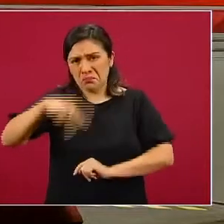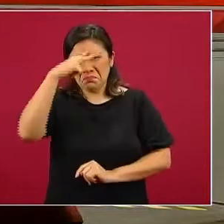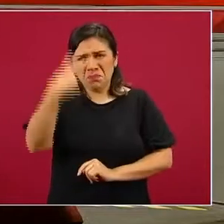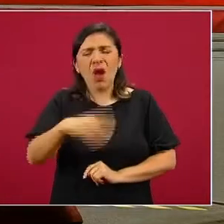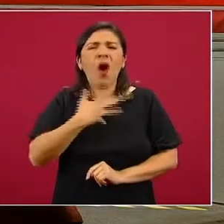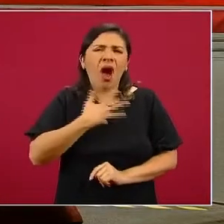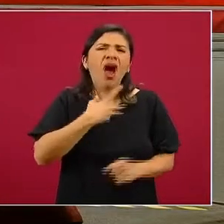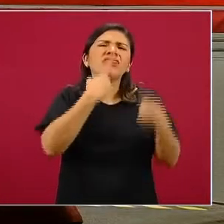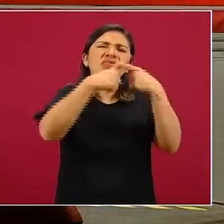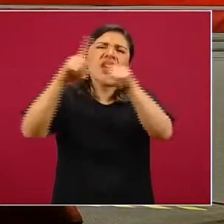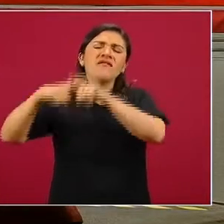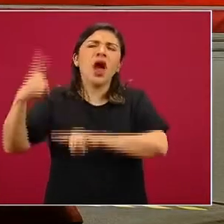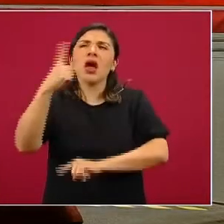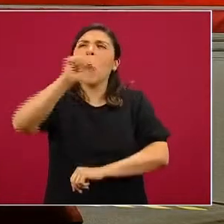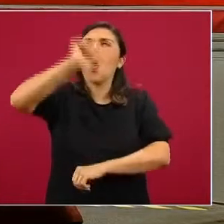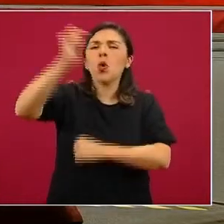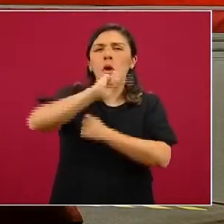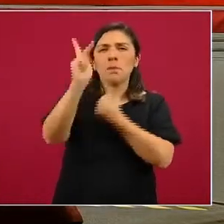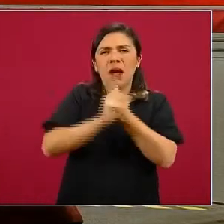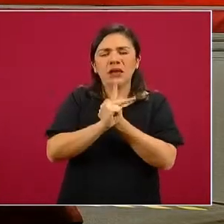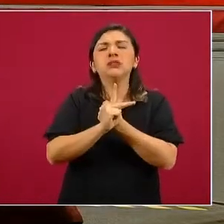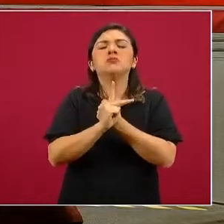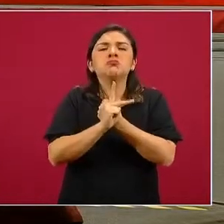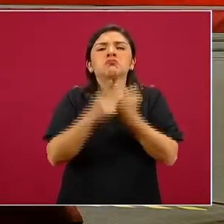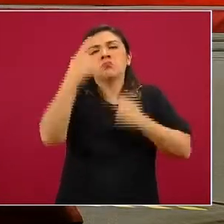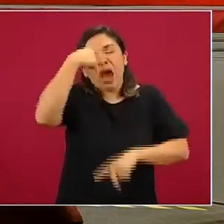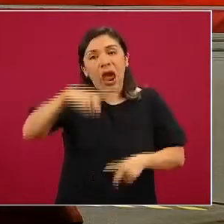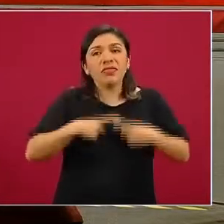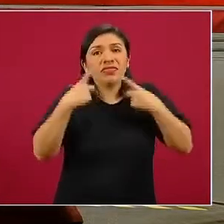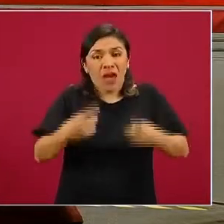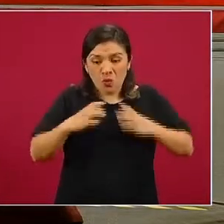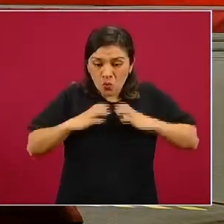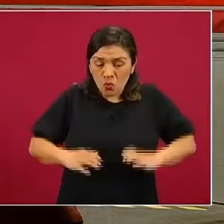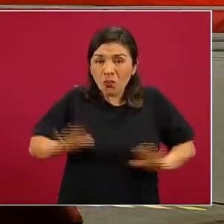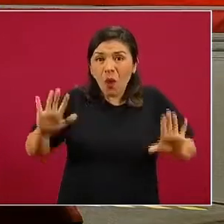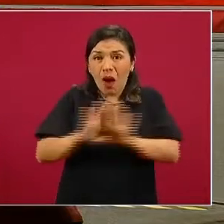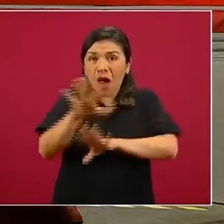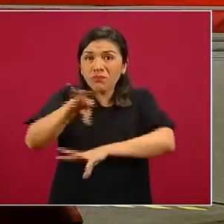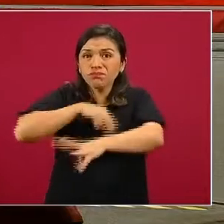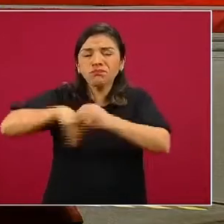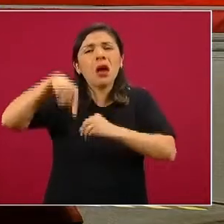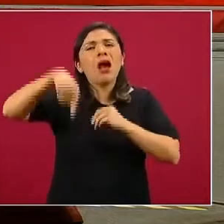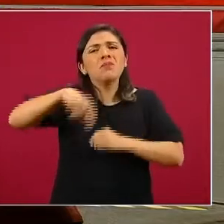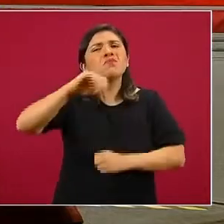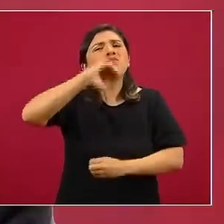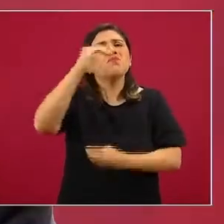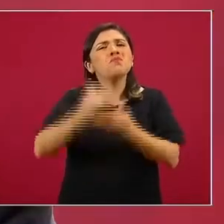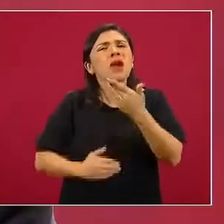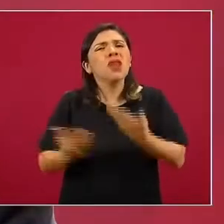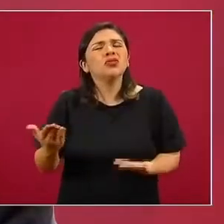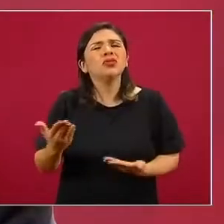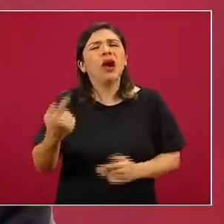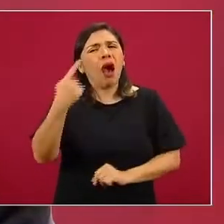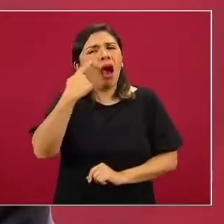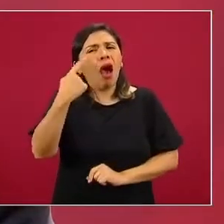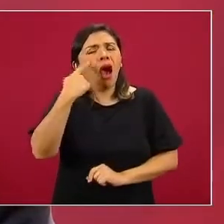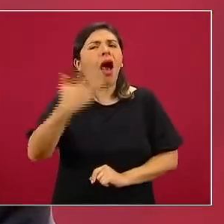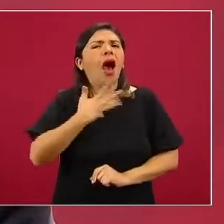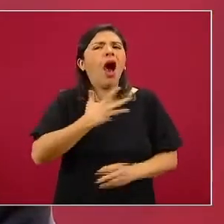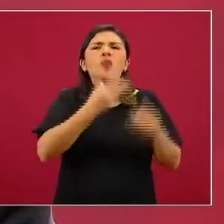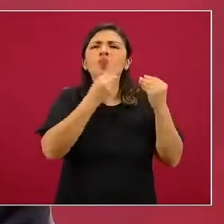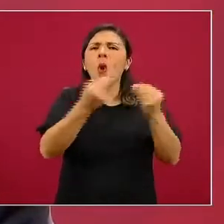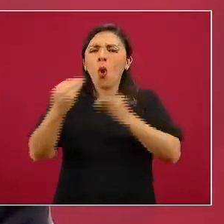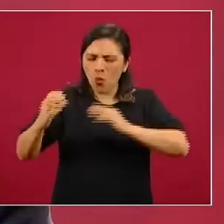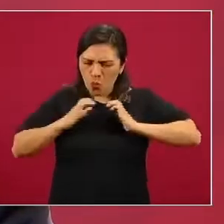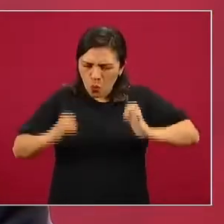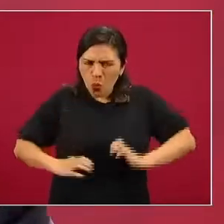diferencia con otros países en la donación de órganos. Tenemos una menor donación de órganos y hay múltiples órganos, ya